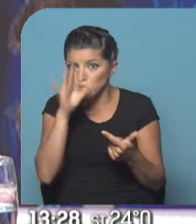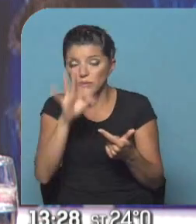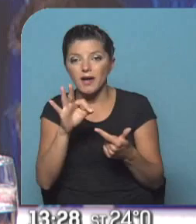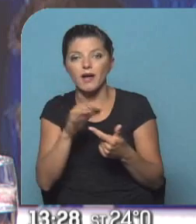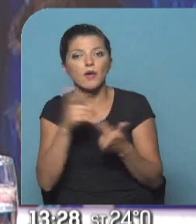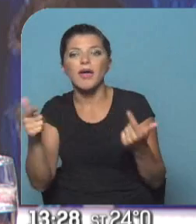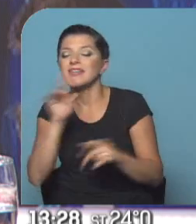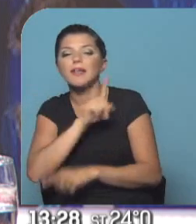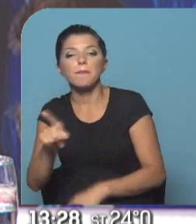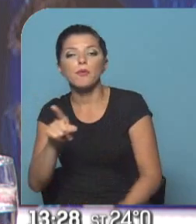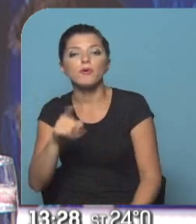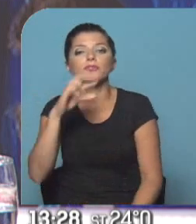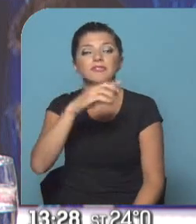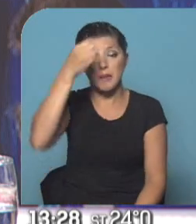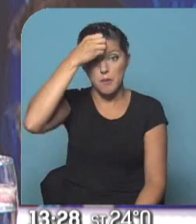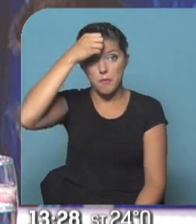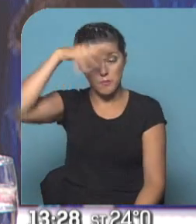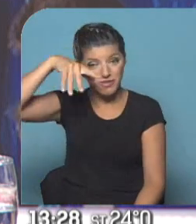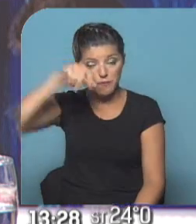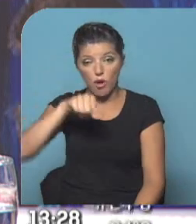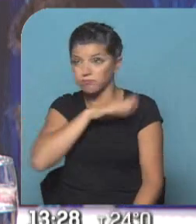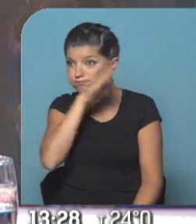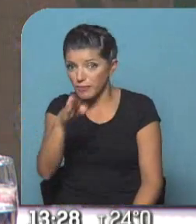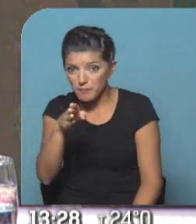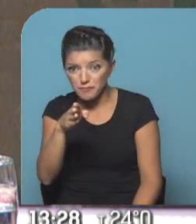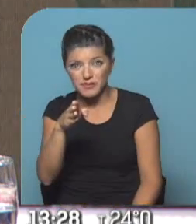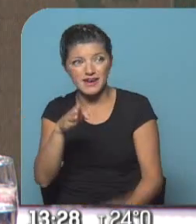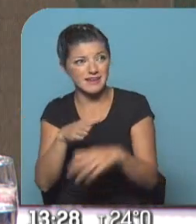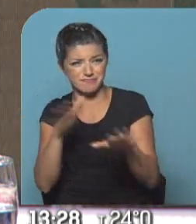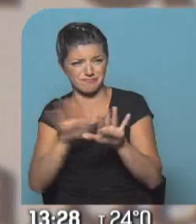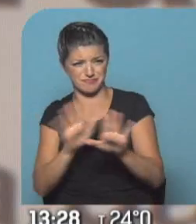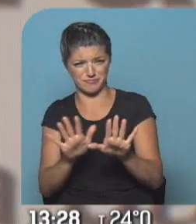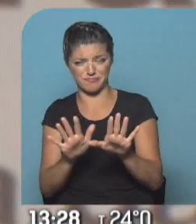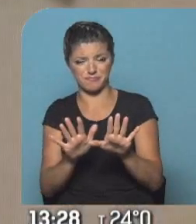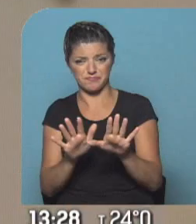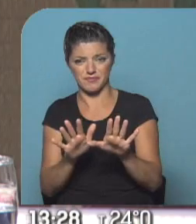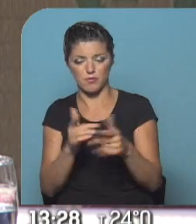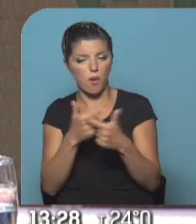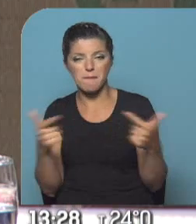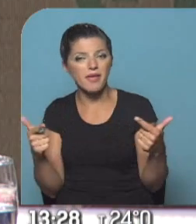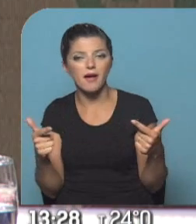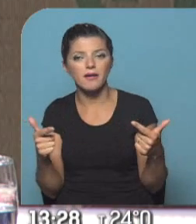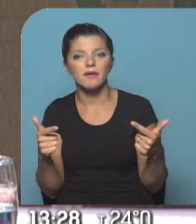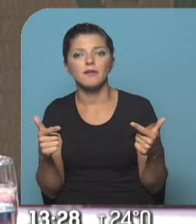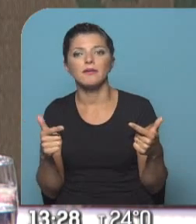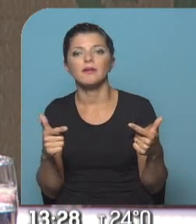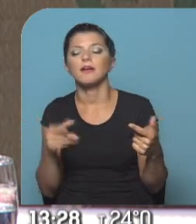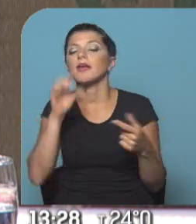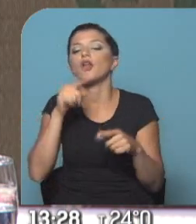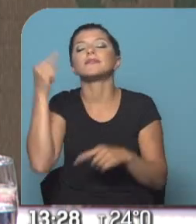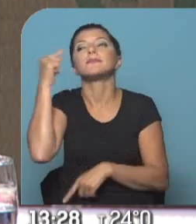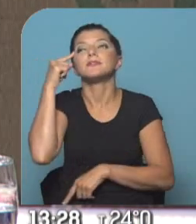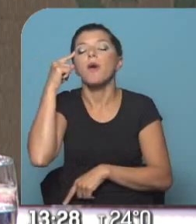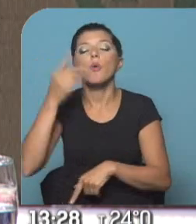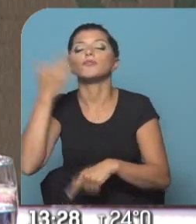no los fue a visitar Charles Puigdemont porque no estaban en la realidad, sino que era lo que se había establecido al hablar del separatismo y de